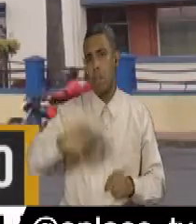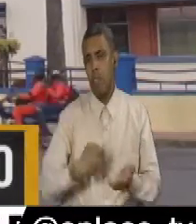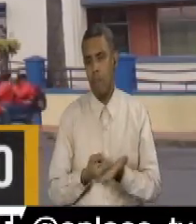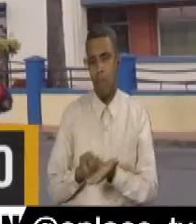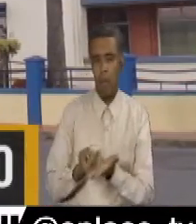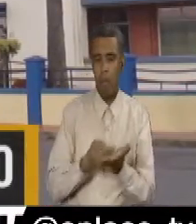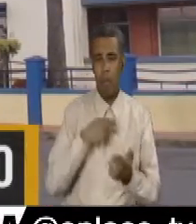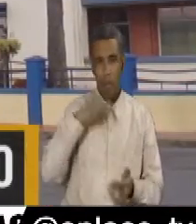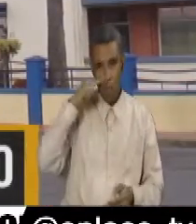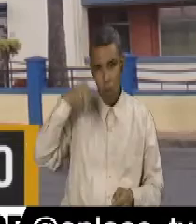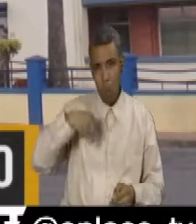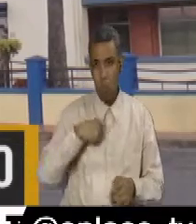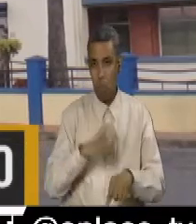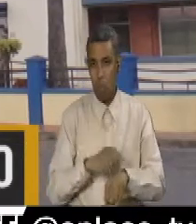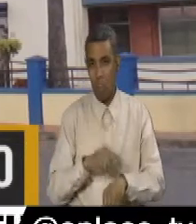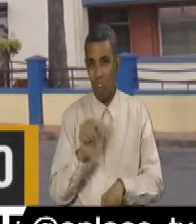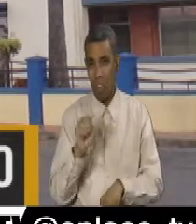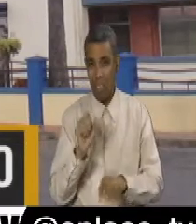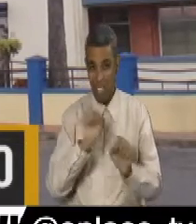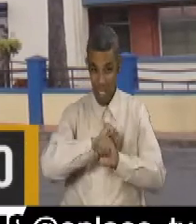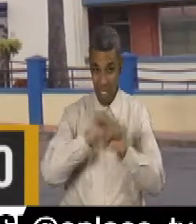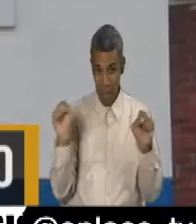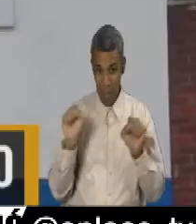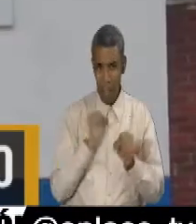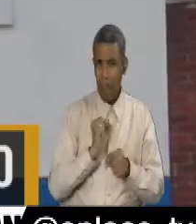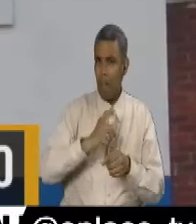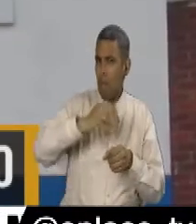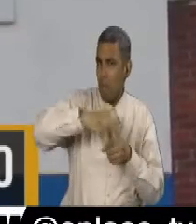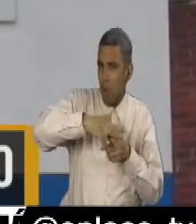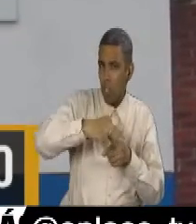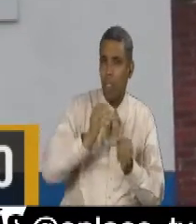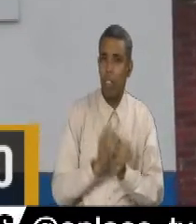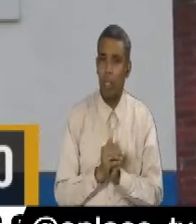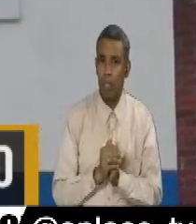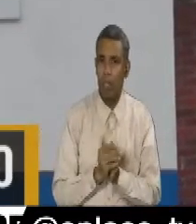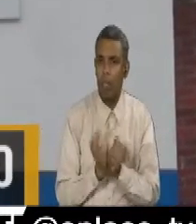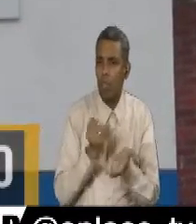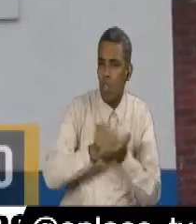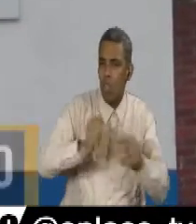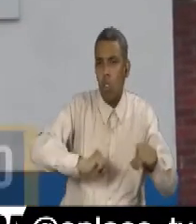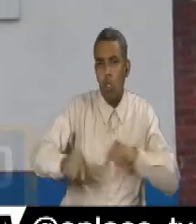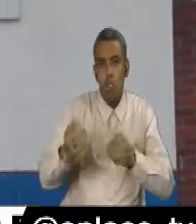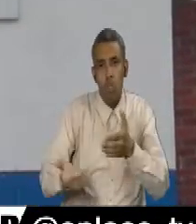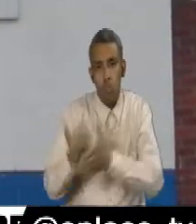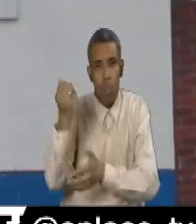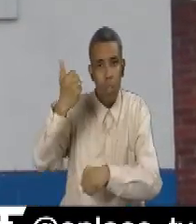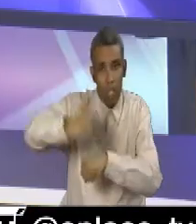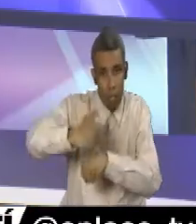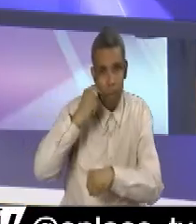junio a las 10 de la mañana y deberá elegir por votación de las 2/3 partes de sus miembros al nuevo director ejecutivo.